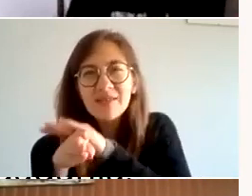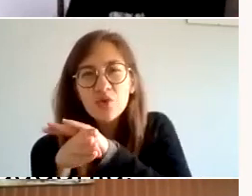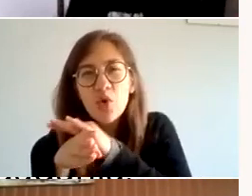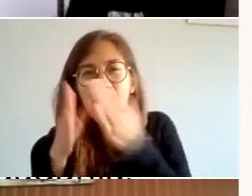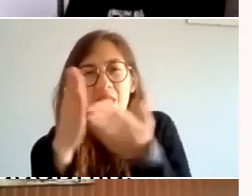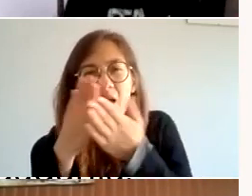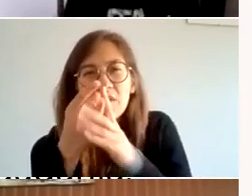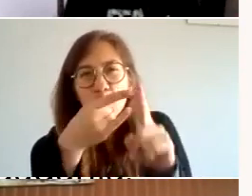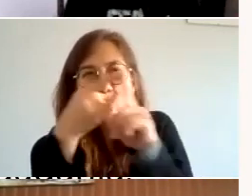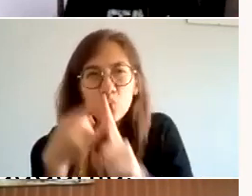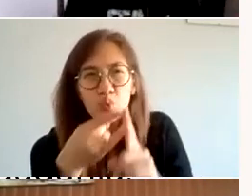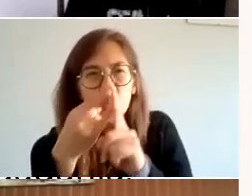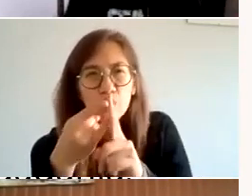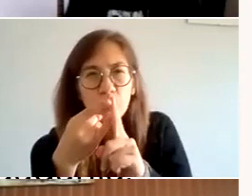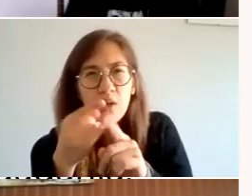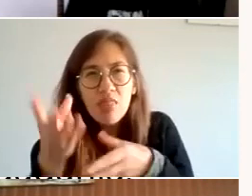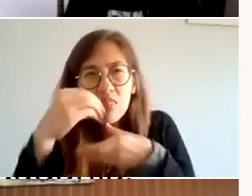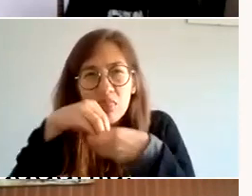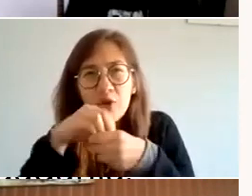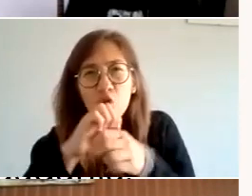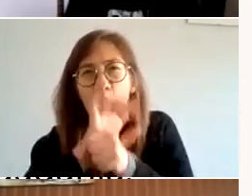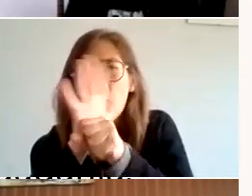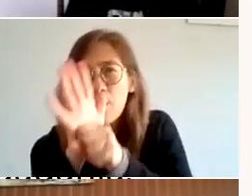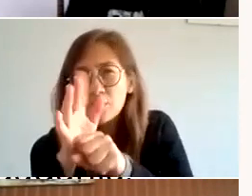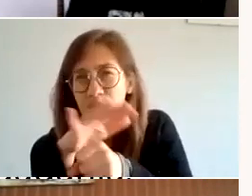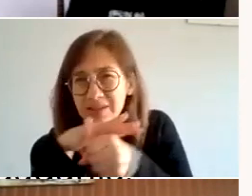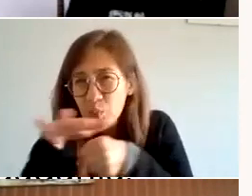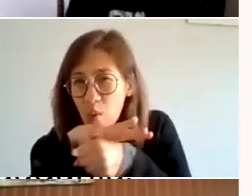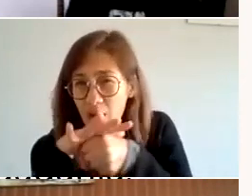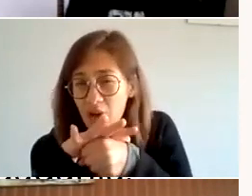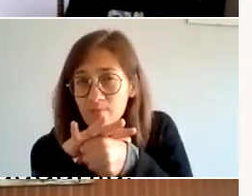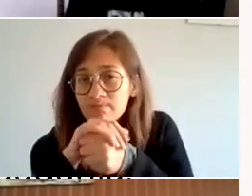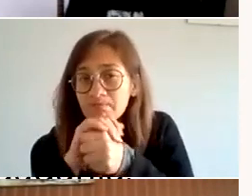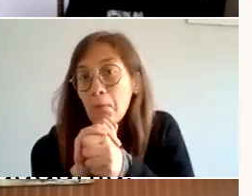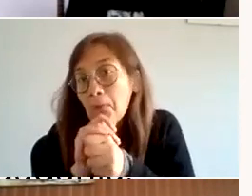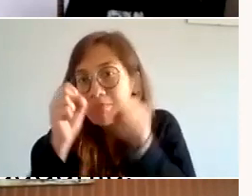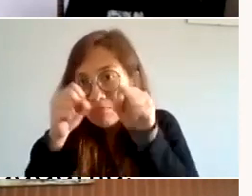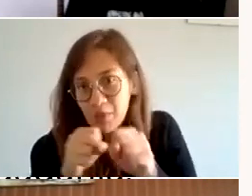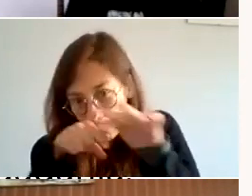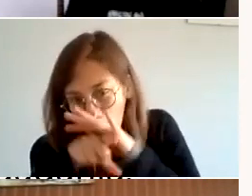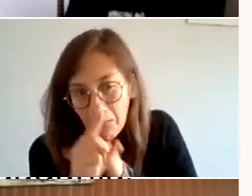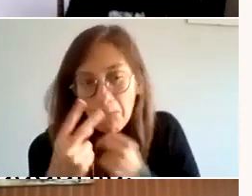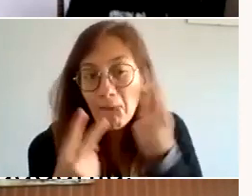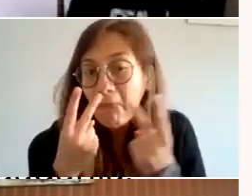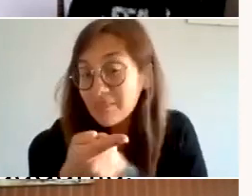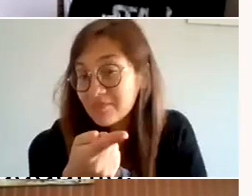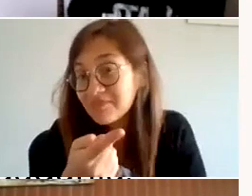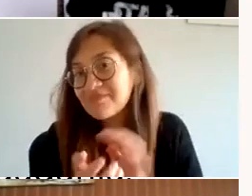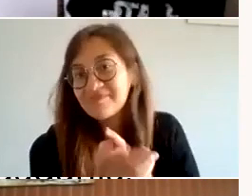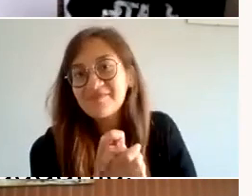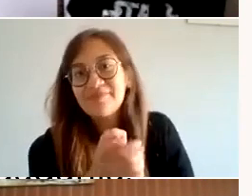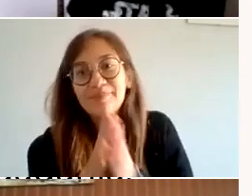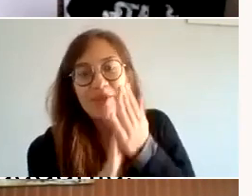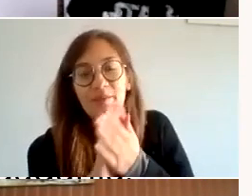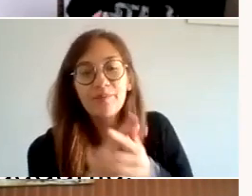Y luego, por ejemplo, acá tenemos los datos abiertos de el Mineduc, en donde nosotros podemos tener, por